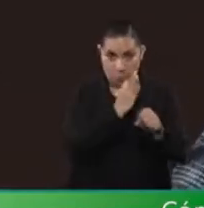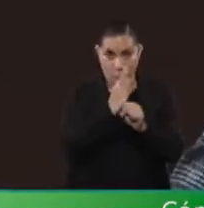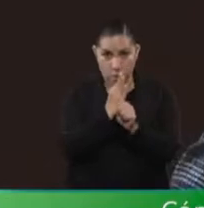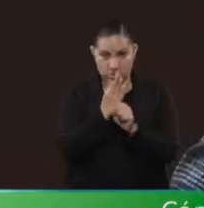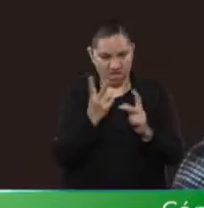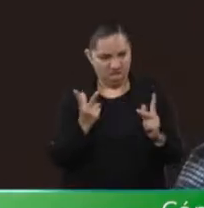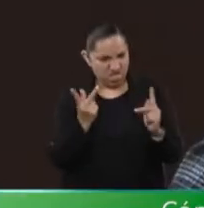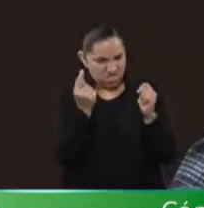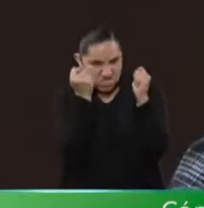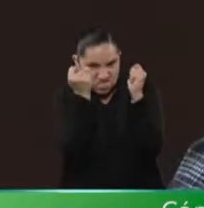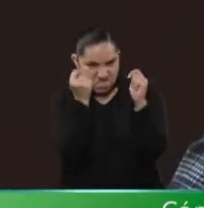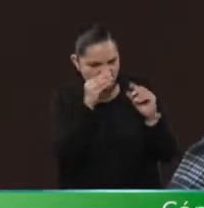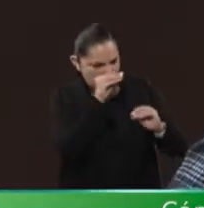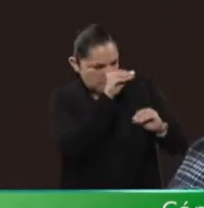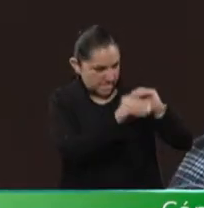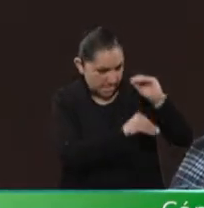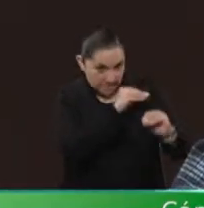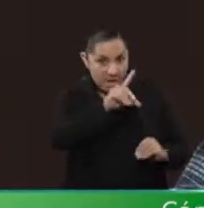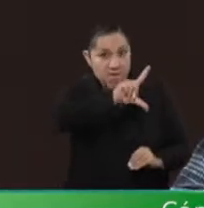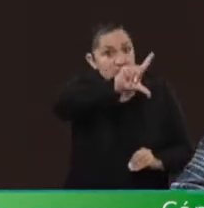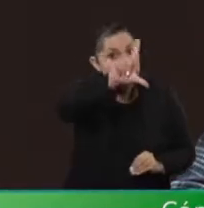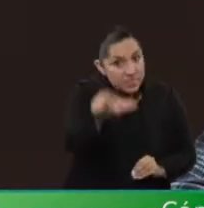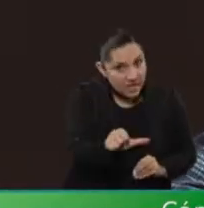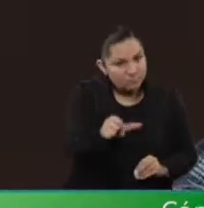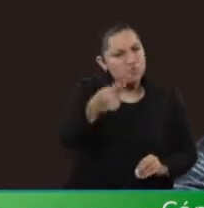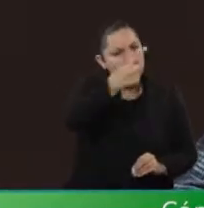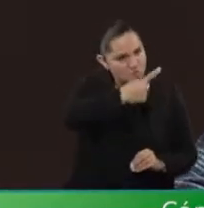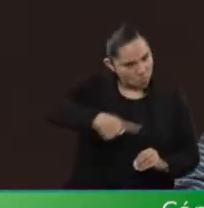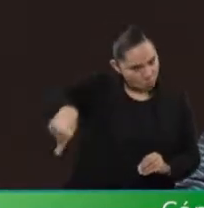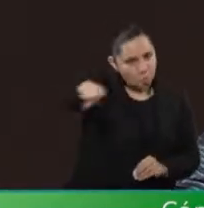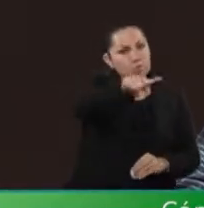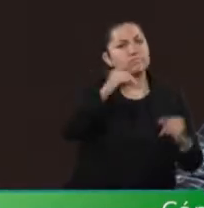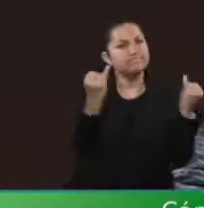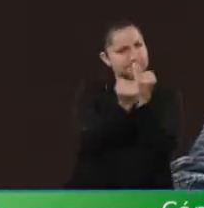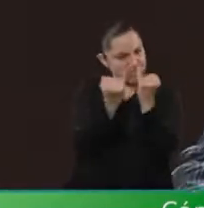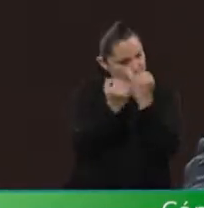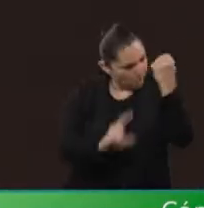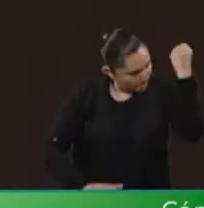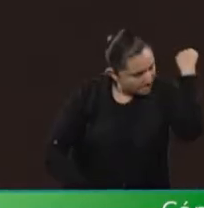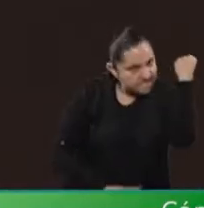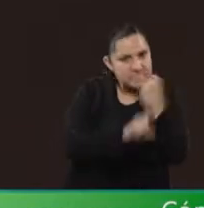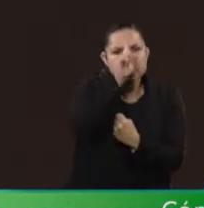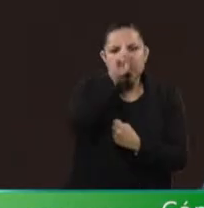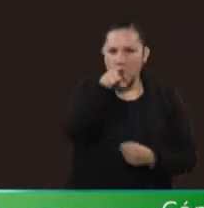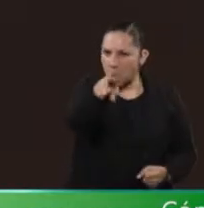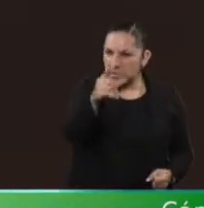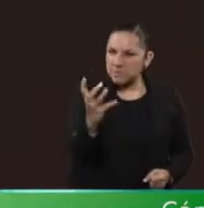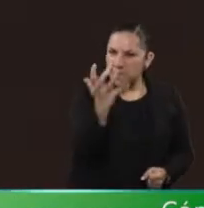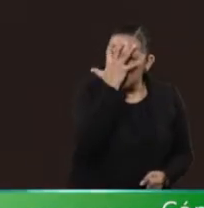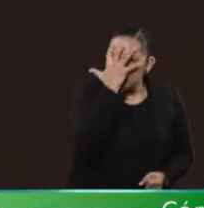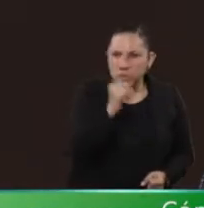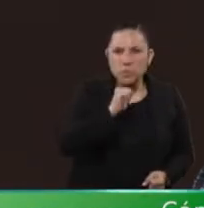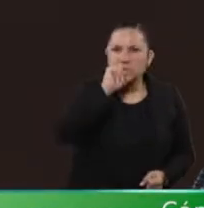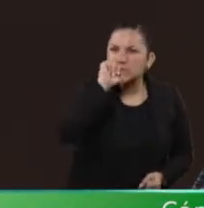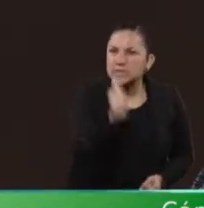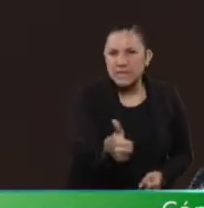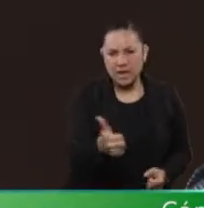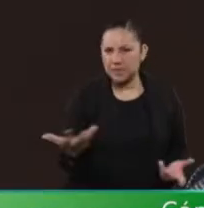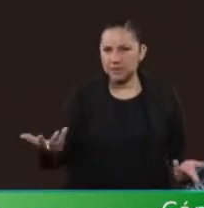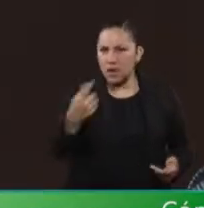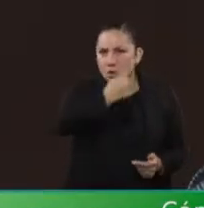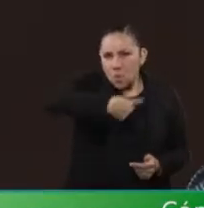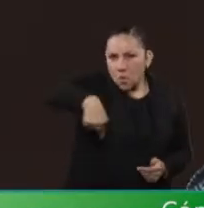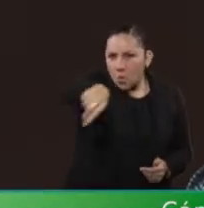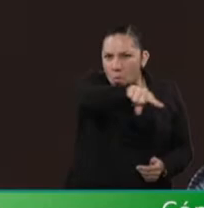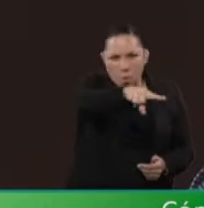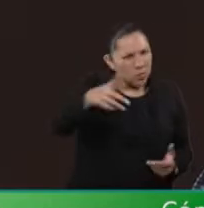les pasará factura, sinvergüenzas, ladrones, bandidos. Señoras y señores, si eras